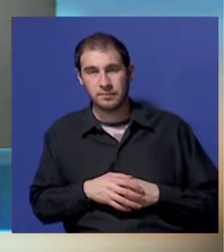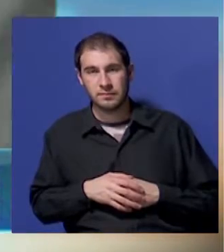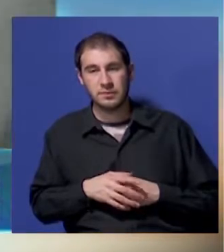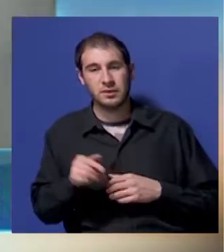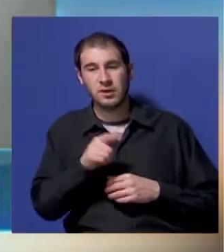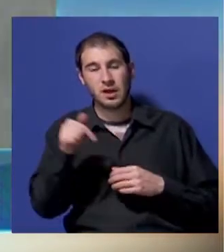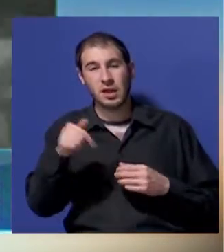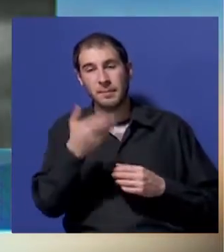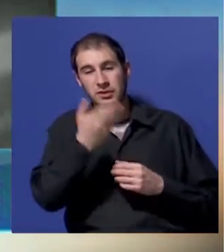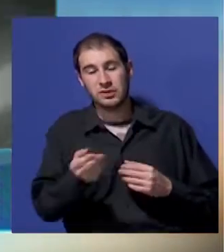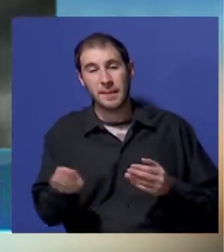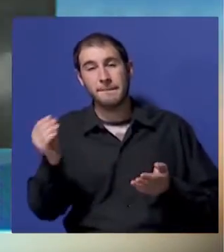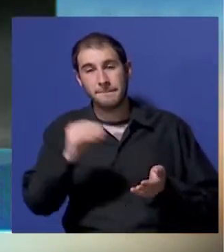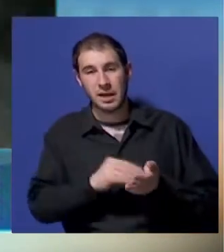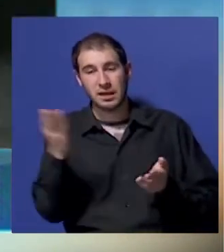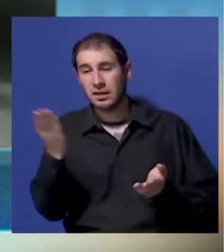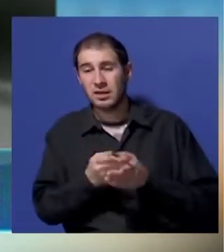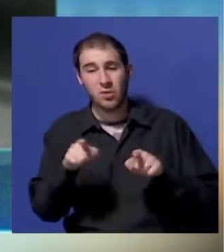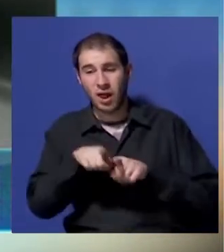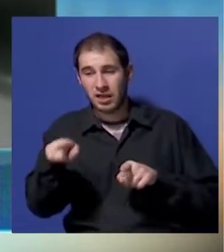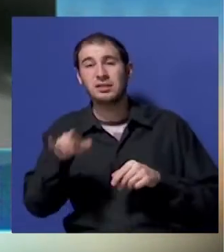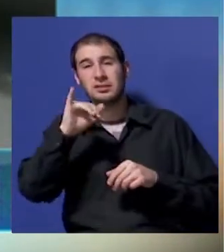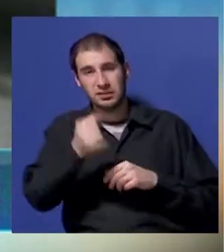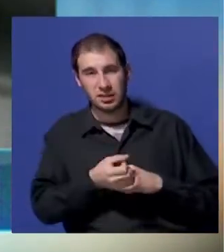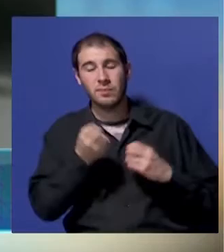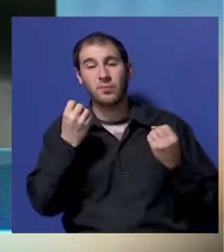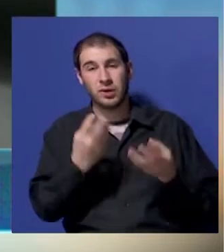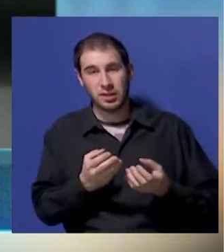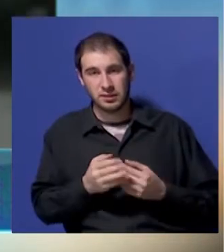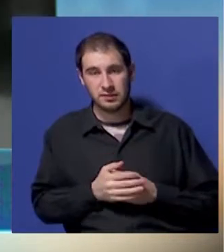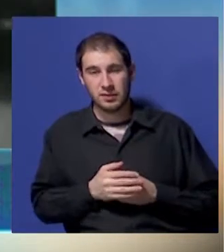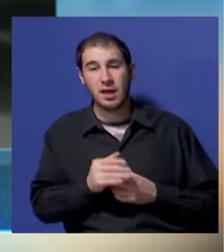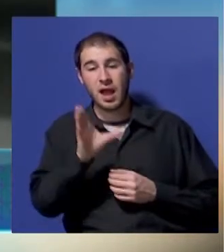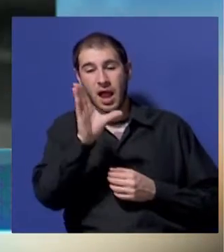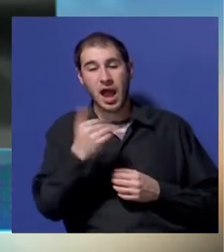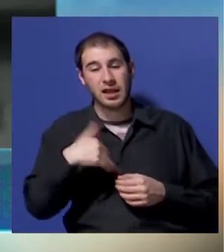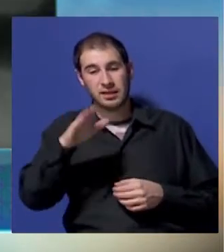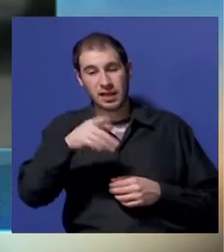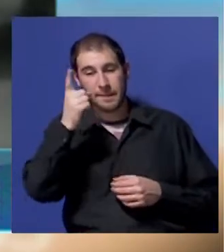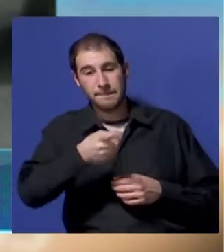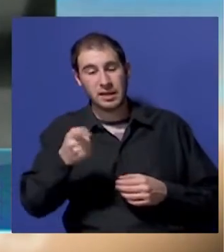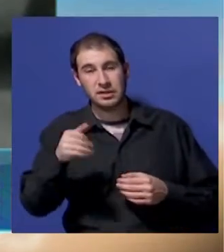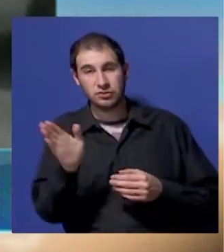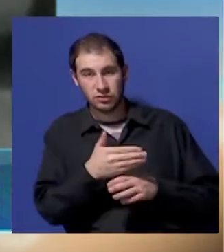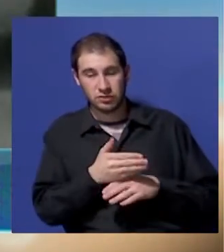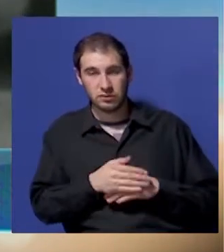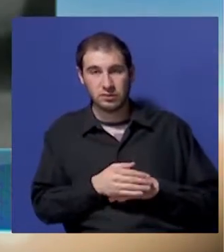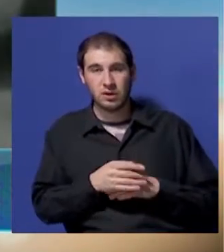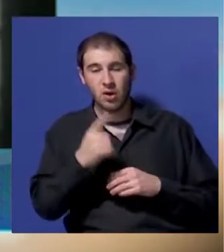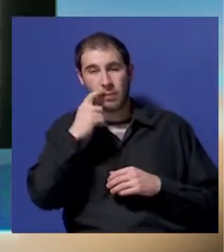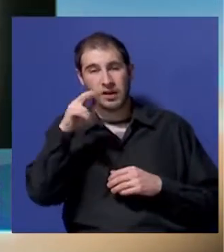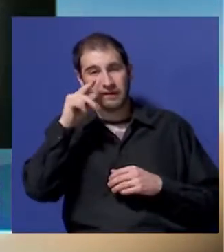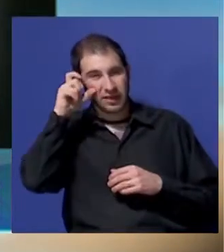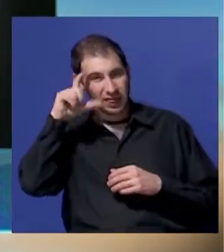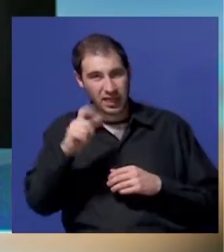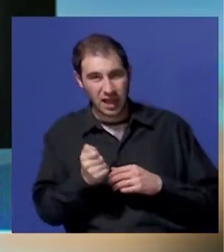¿deberían ser más los que tengan las condenas como Menéndez? Sí, porque si en nuestro país la justicia hubiera actuado antes, Jorge Rafael Videla las